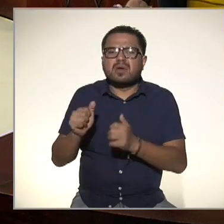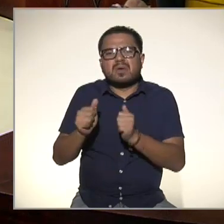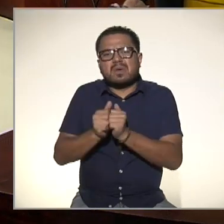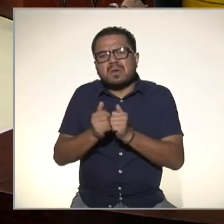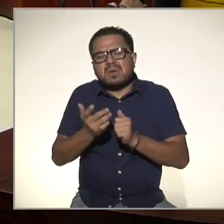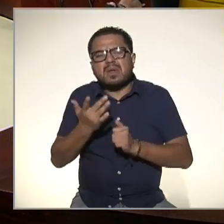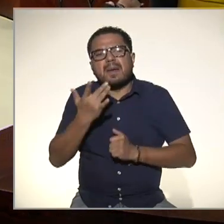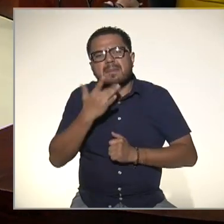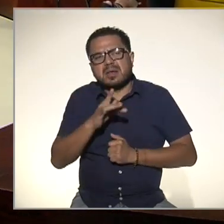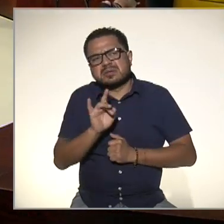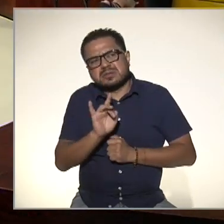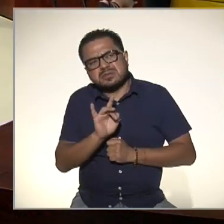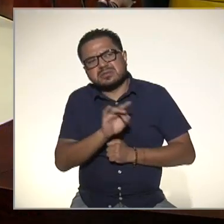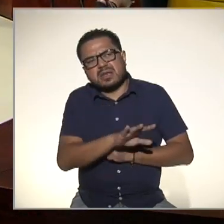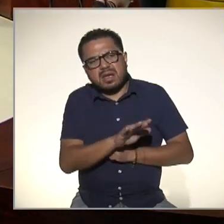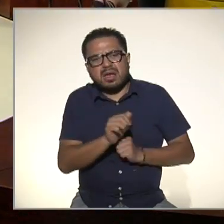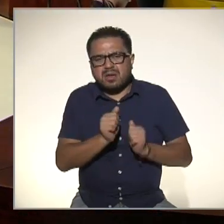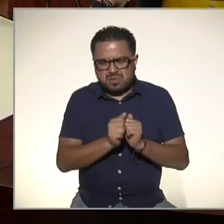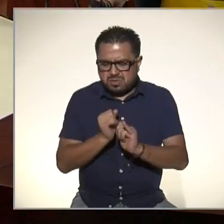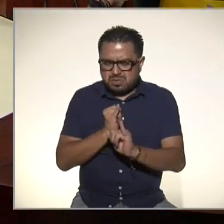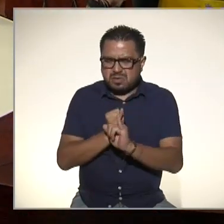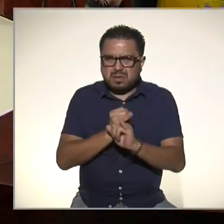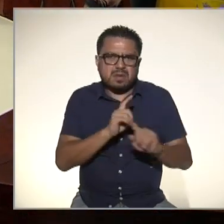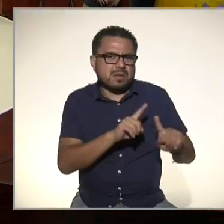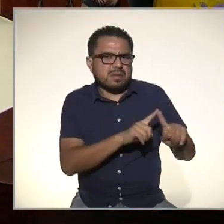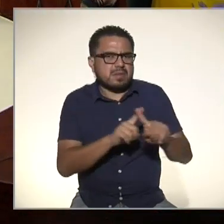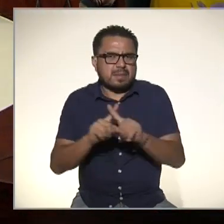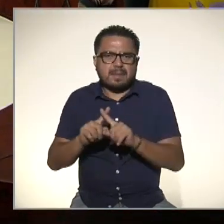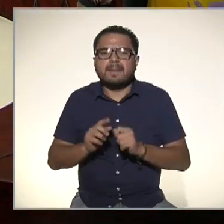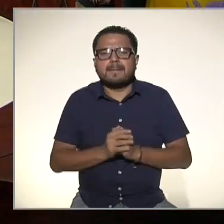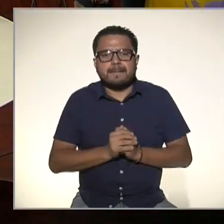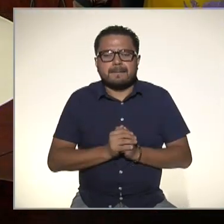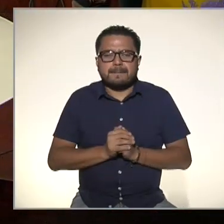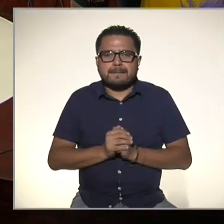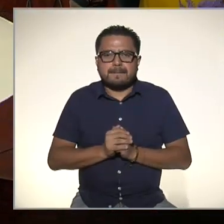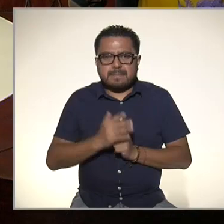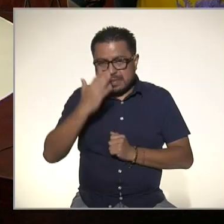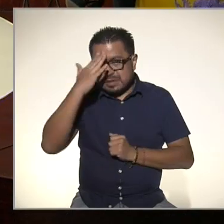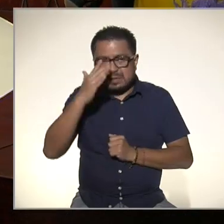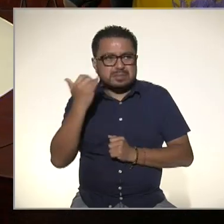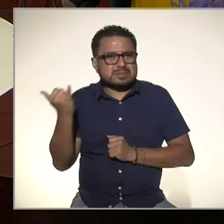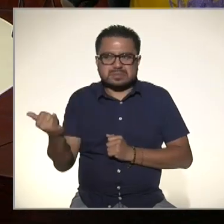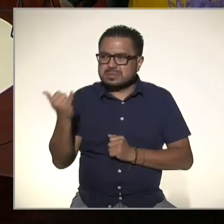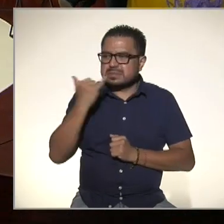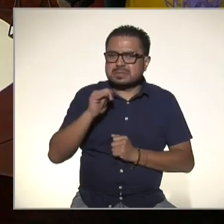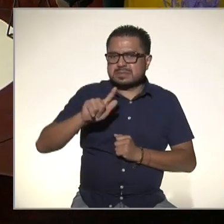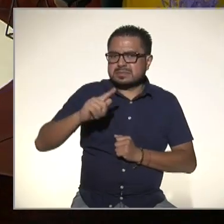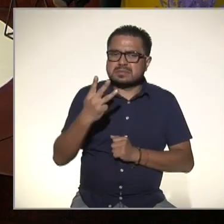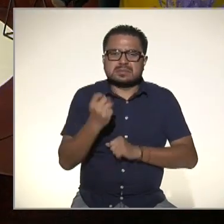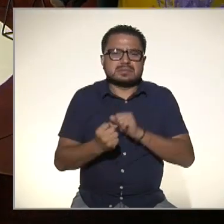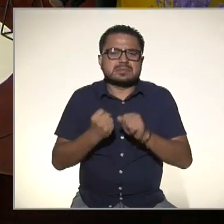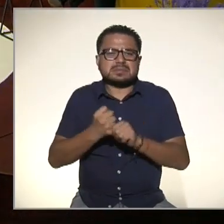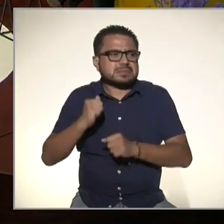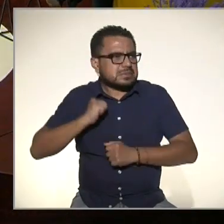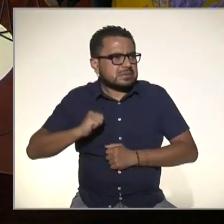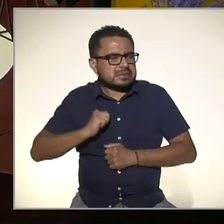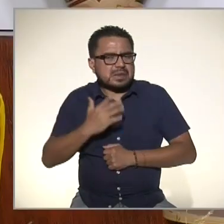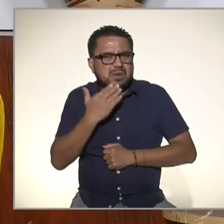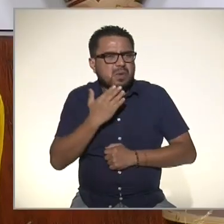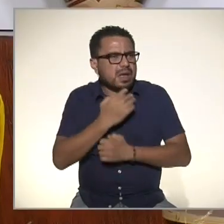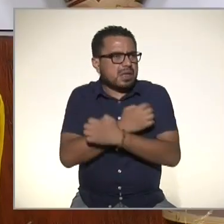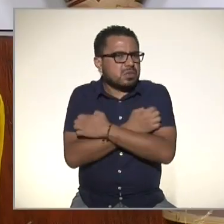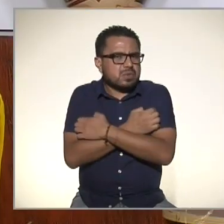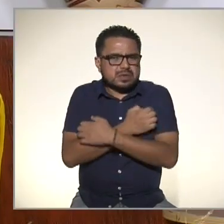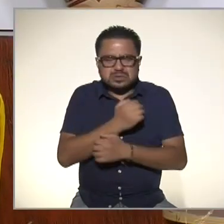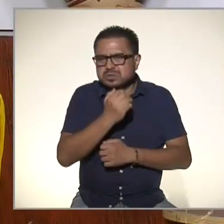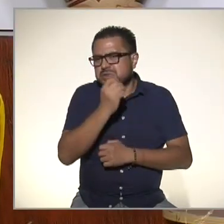de mensajes directos, ¿no? de las redes sociales. Perfecto. Nos habló un señor de 73 años que dice, en mi época no había nada de educación